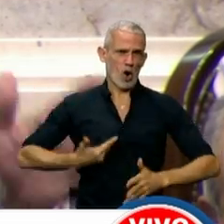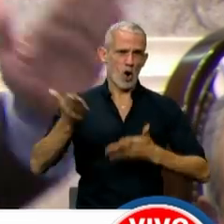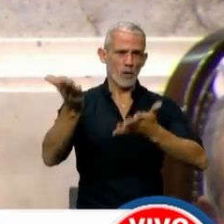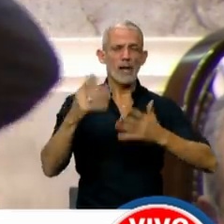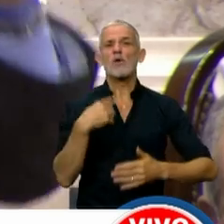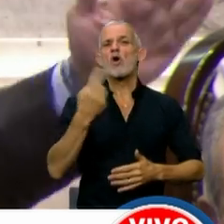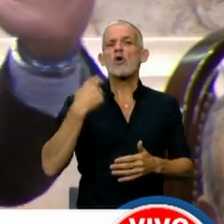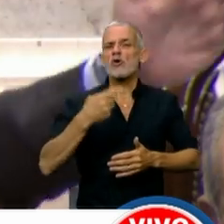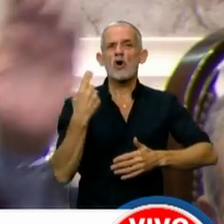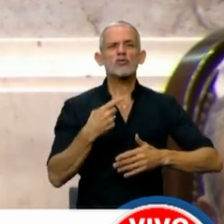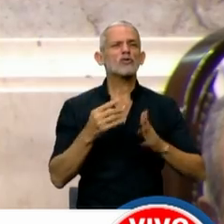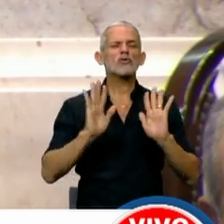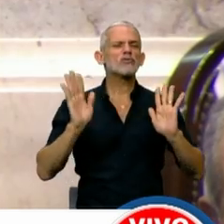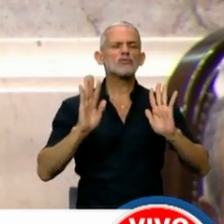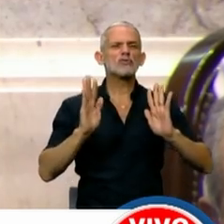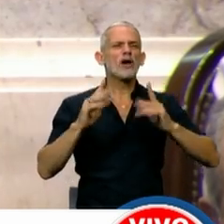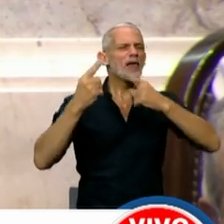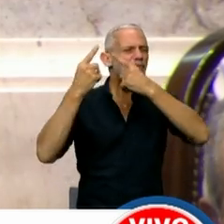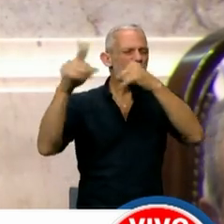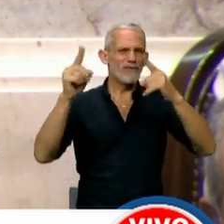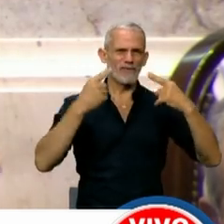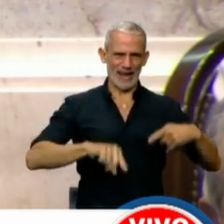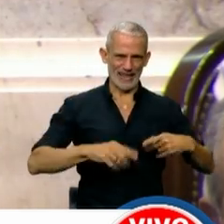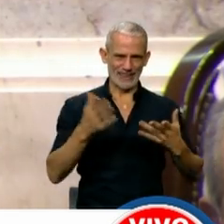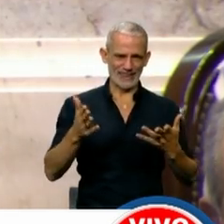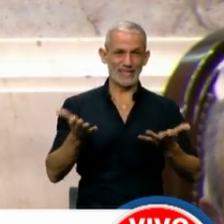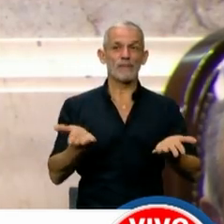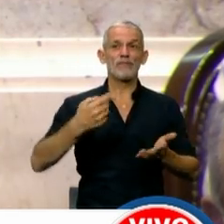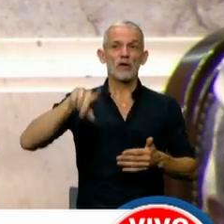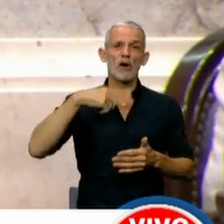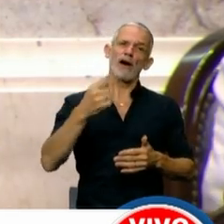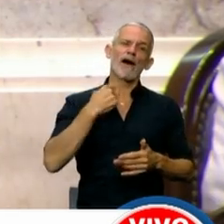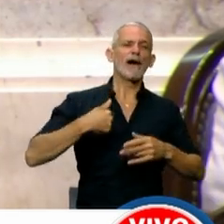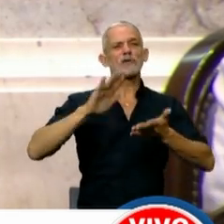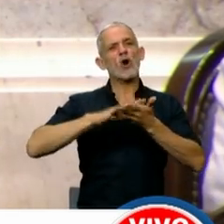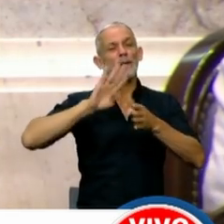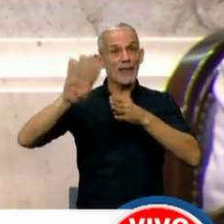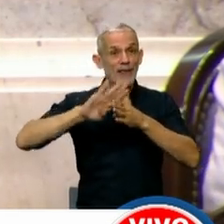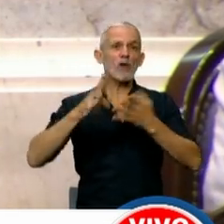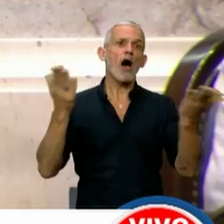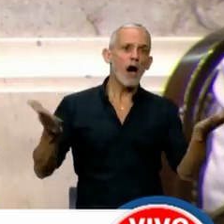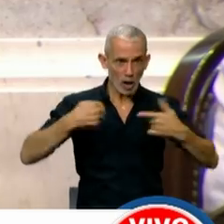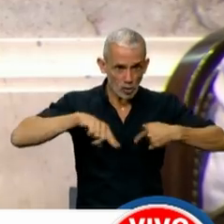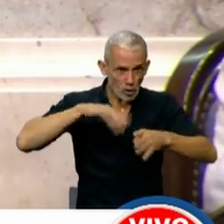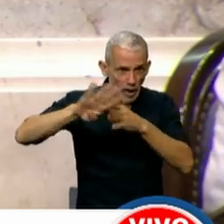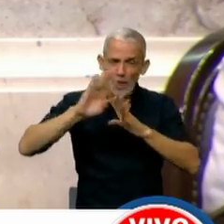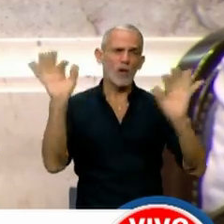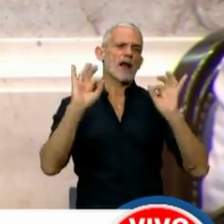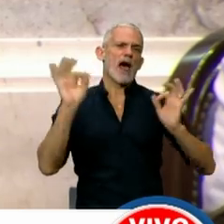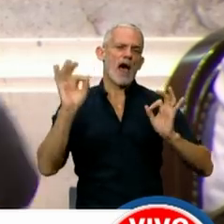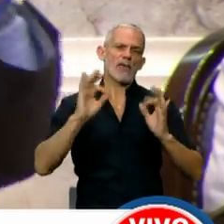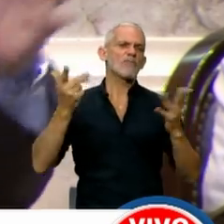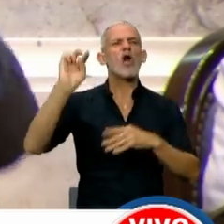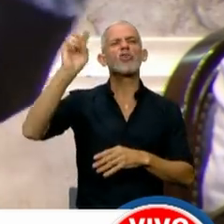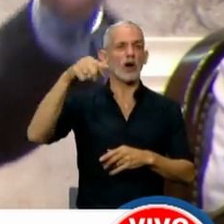somos absolutamente diferente y cuando nos vienen con el endeudamiento nosotros decimos nosotros nos deben de todos en